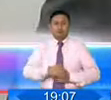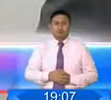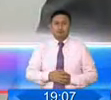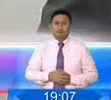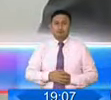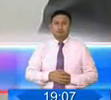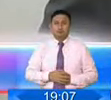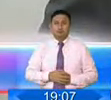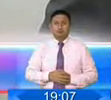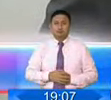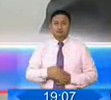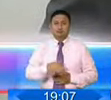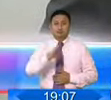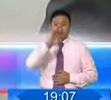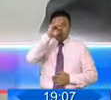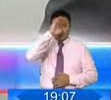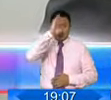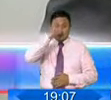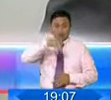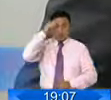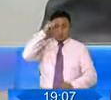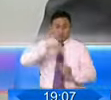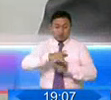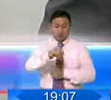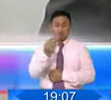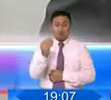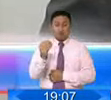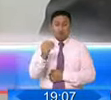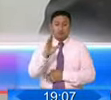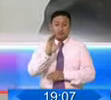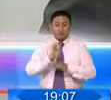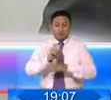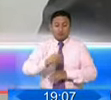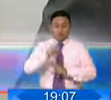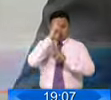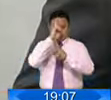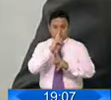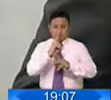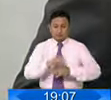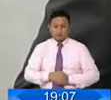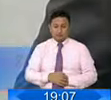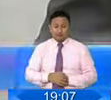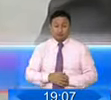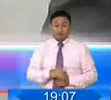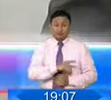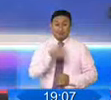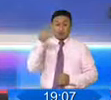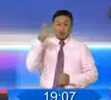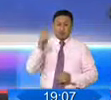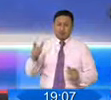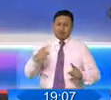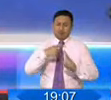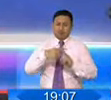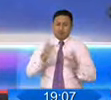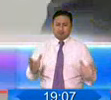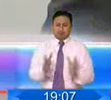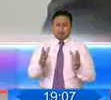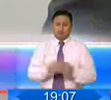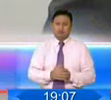Recuerden siempre que ustedes son jóvenes ecuatorianos de honor. Allí les entregó un discurso alentador y